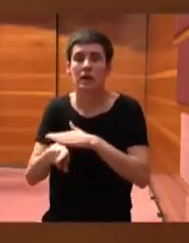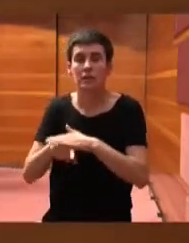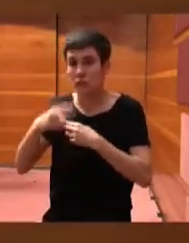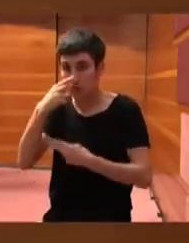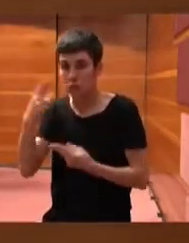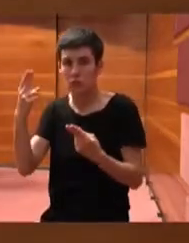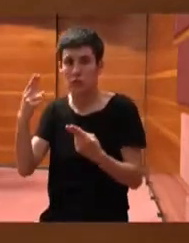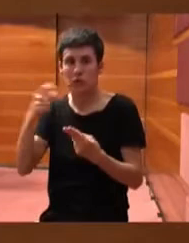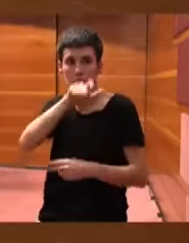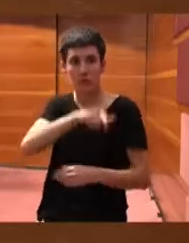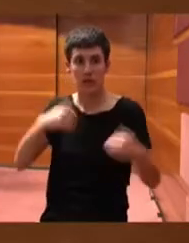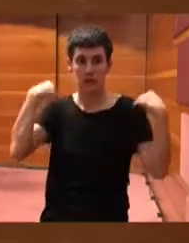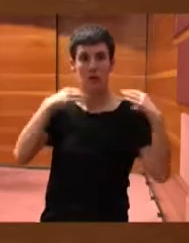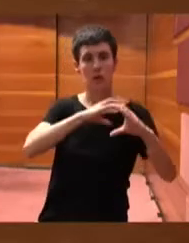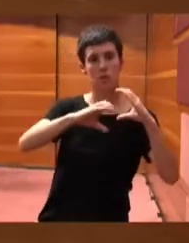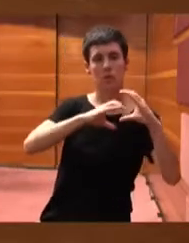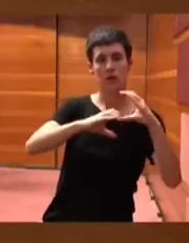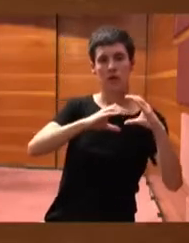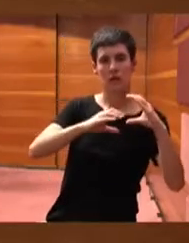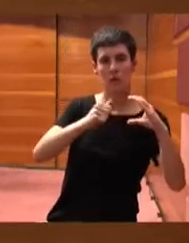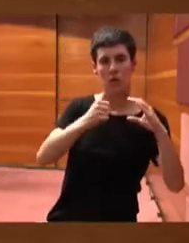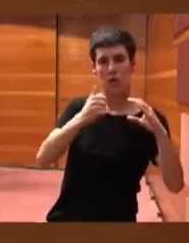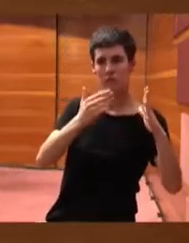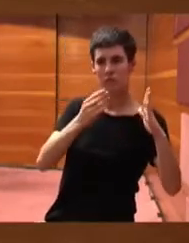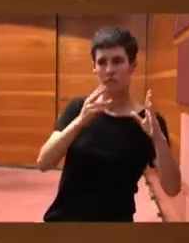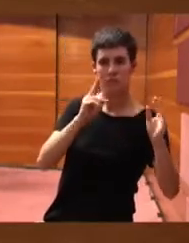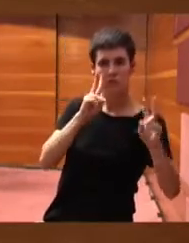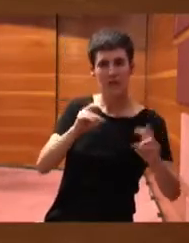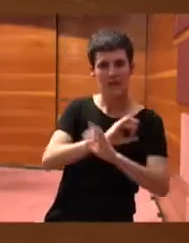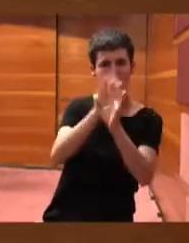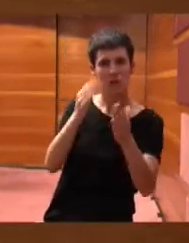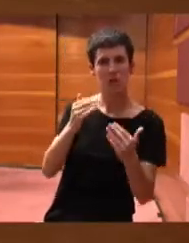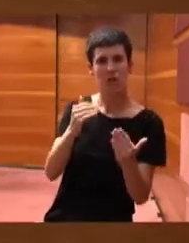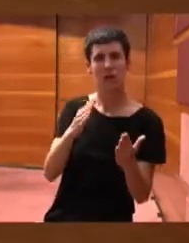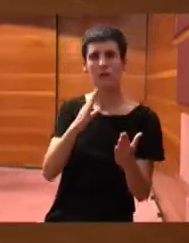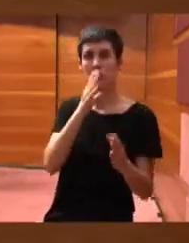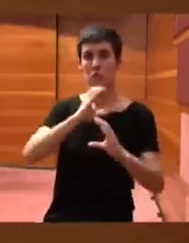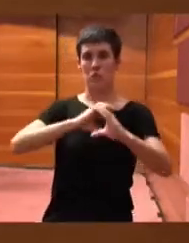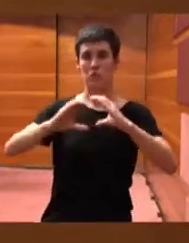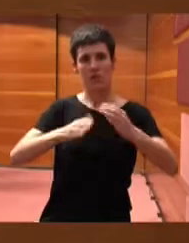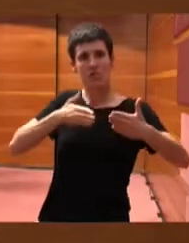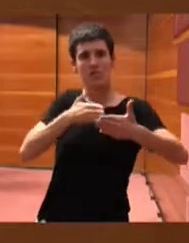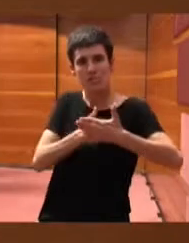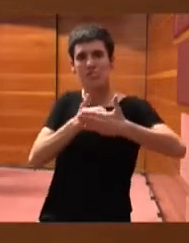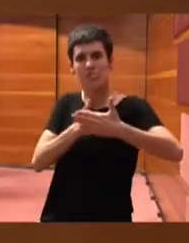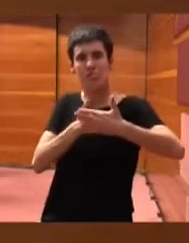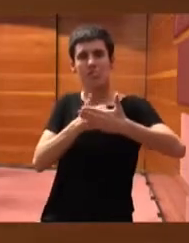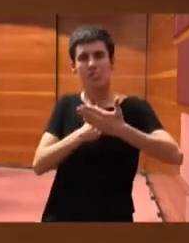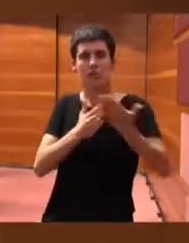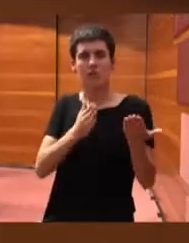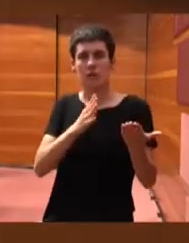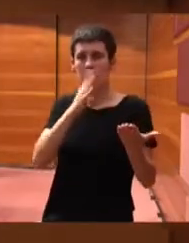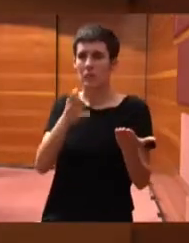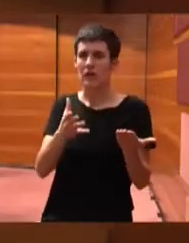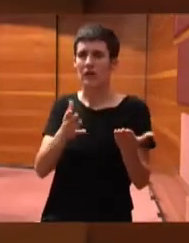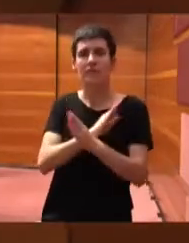comunicación. Son cuellos de botella los cuales bloquean la comunicación porque no está segmentada, porque no están pensando en